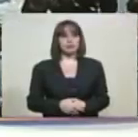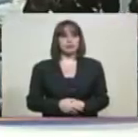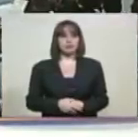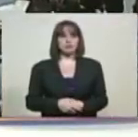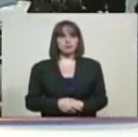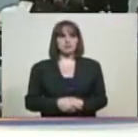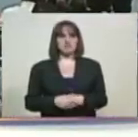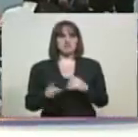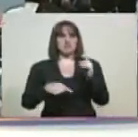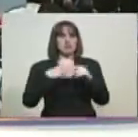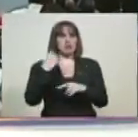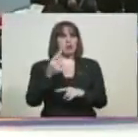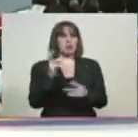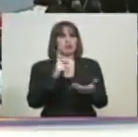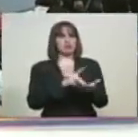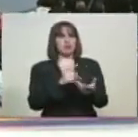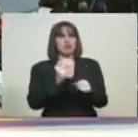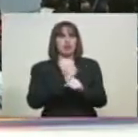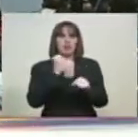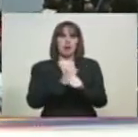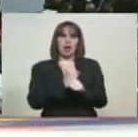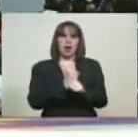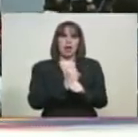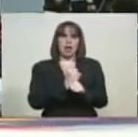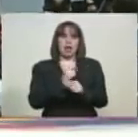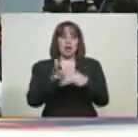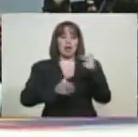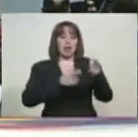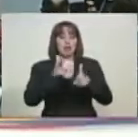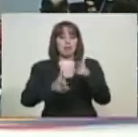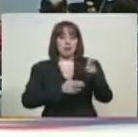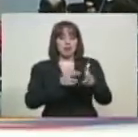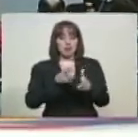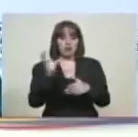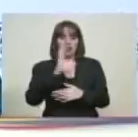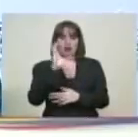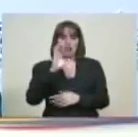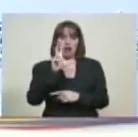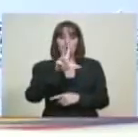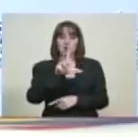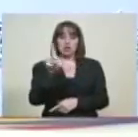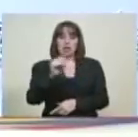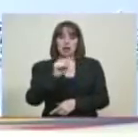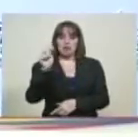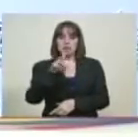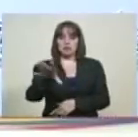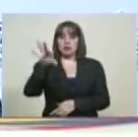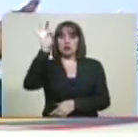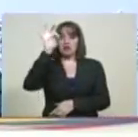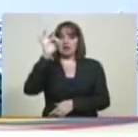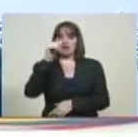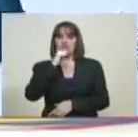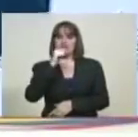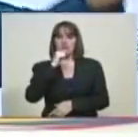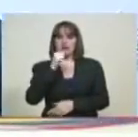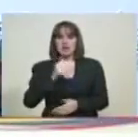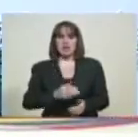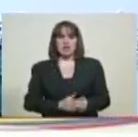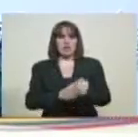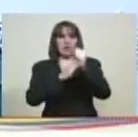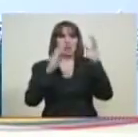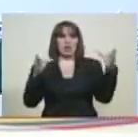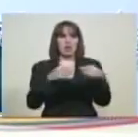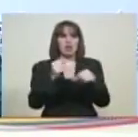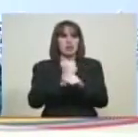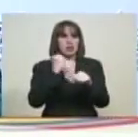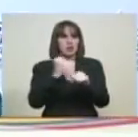cuando llegué a trabajar en el metro de caracas a los 3 meses me eligieron delegado sindical de mi centro de trabajo